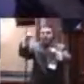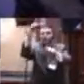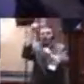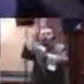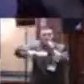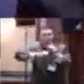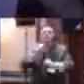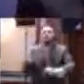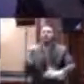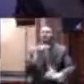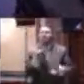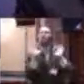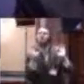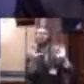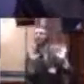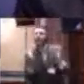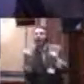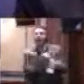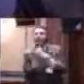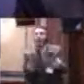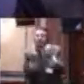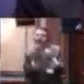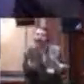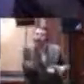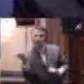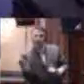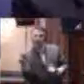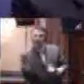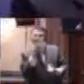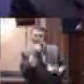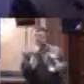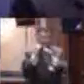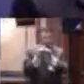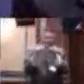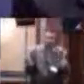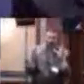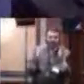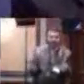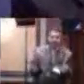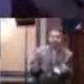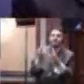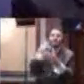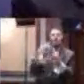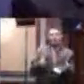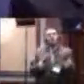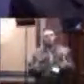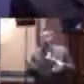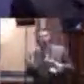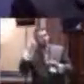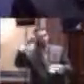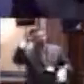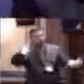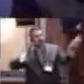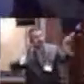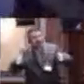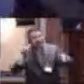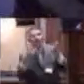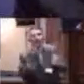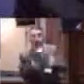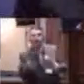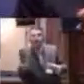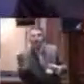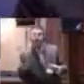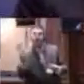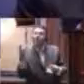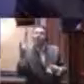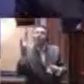mismo la autoridad electoral está discutiendo la multa a un partido, a uno de los partidos mexicanos, el Partido Verde,